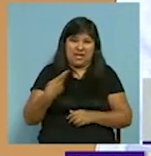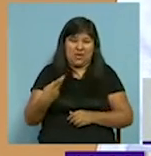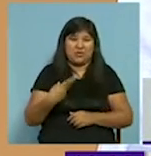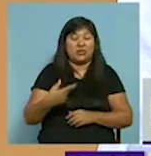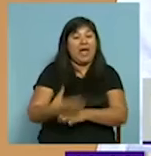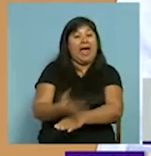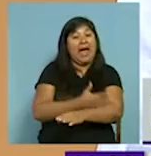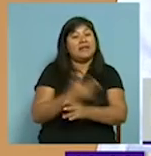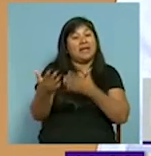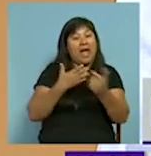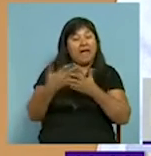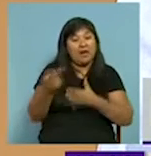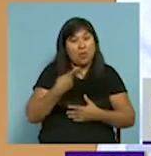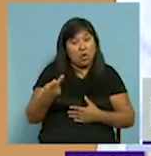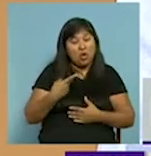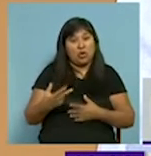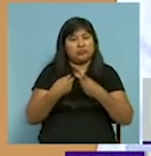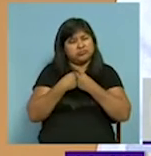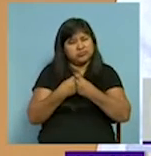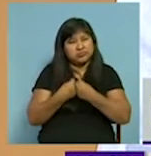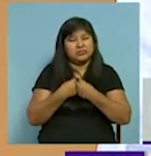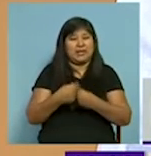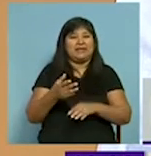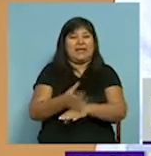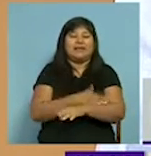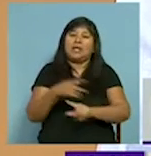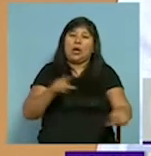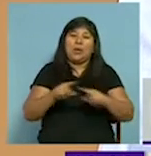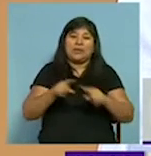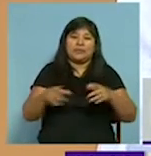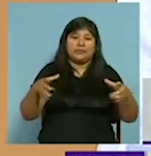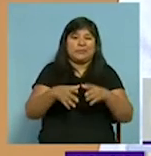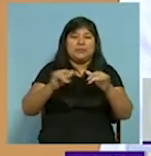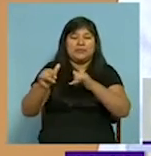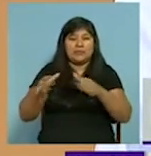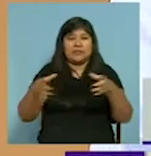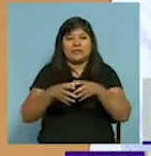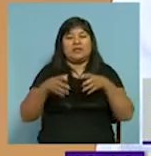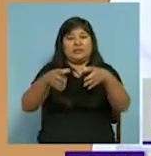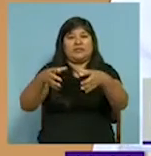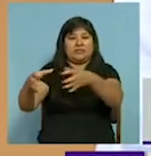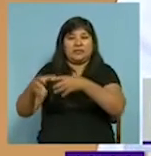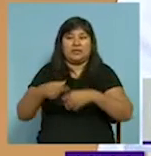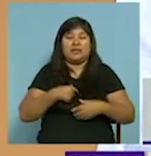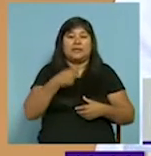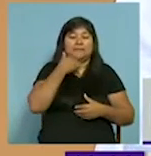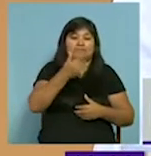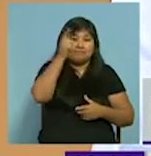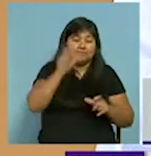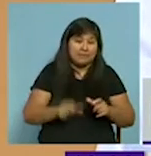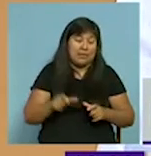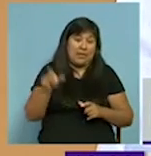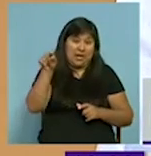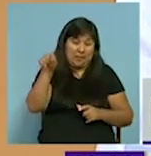de divisiones inferiores no no está bien hablar sobre lo que se puede hacer estando estando